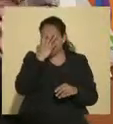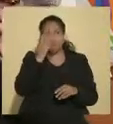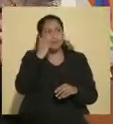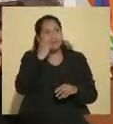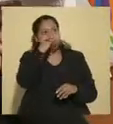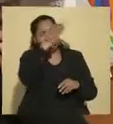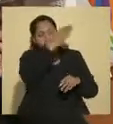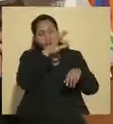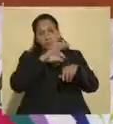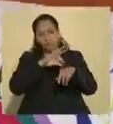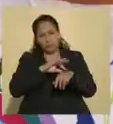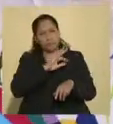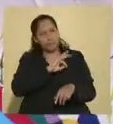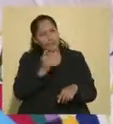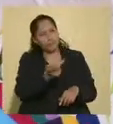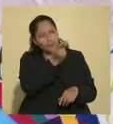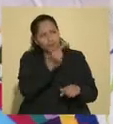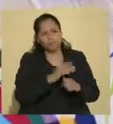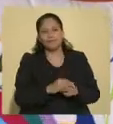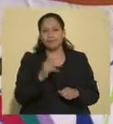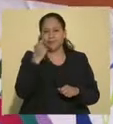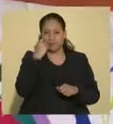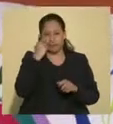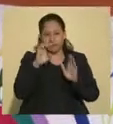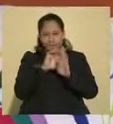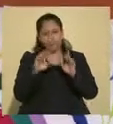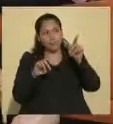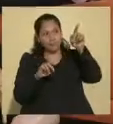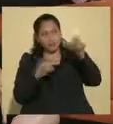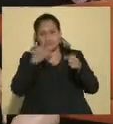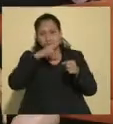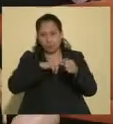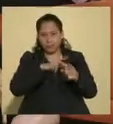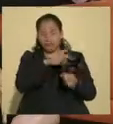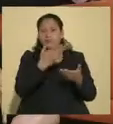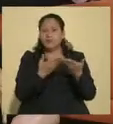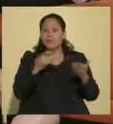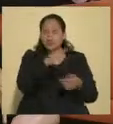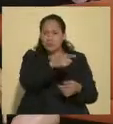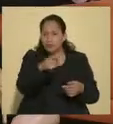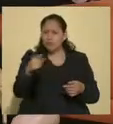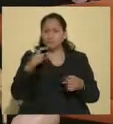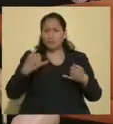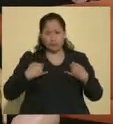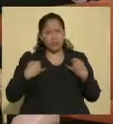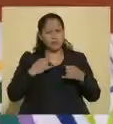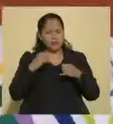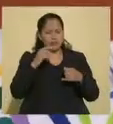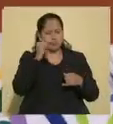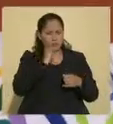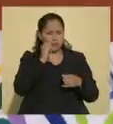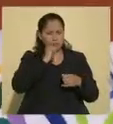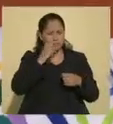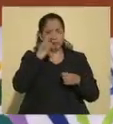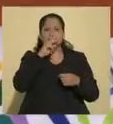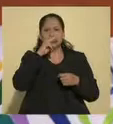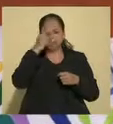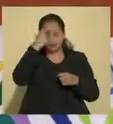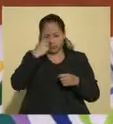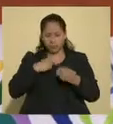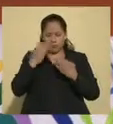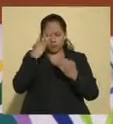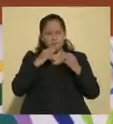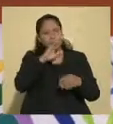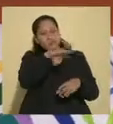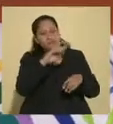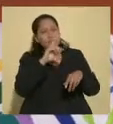doctor. Fíjate que ya en la consulta mucho está pasando que las chicas ahora sí se preocupan un poco por ellas mismas y llegan a la consulta y te